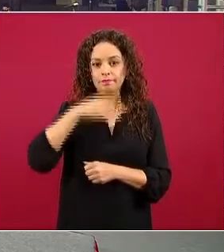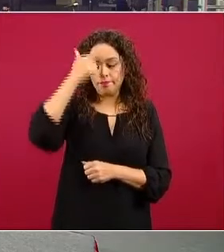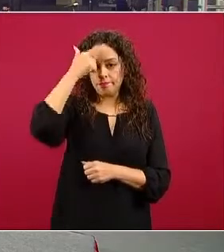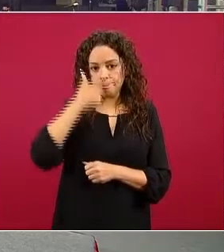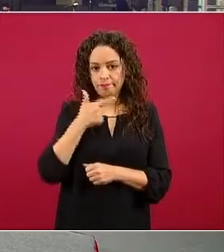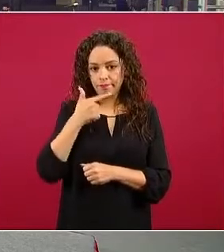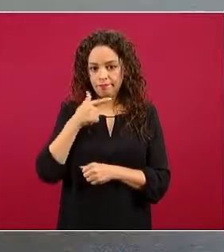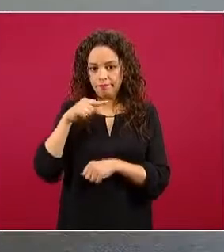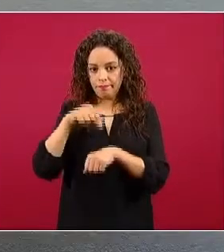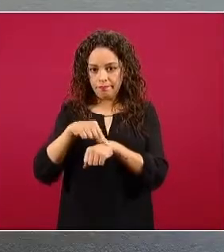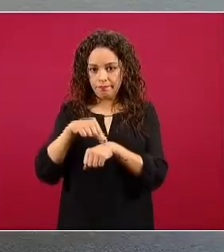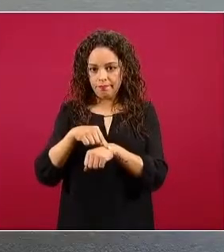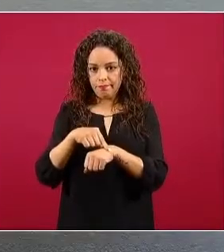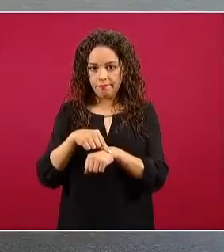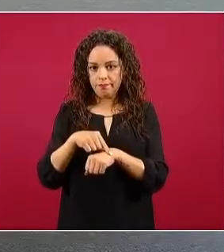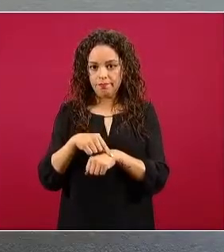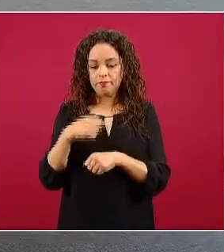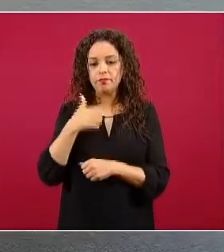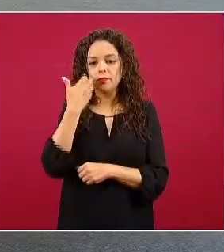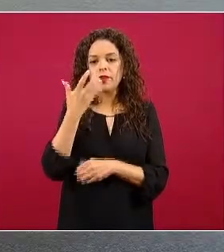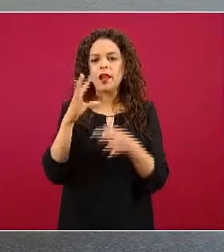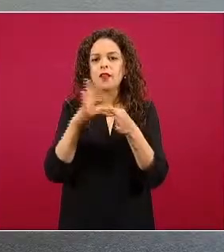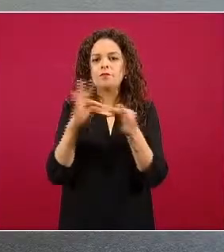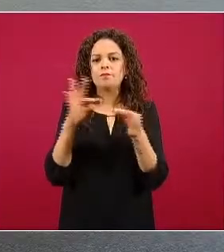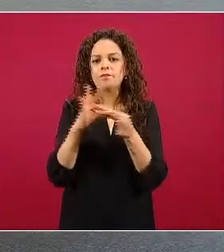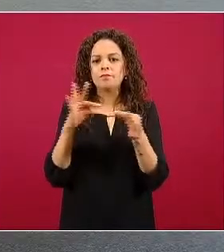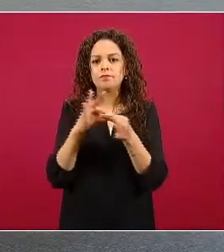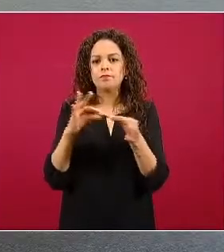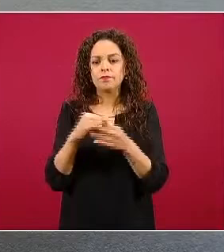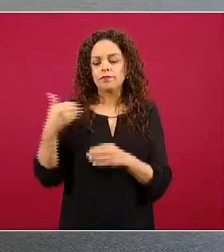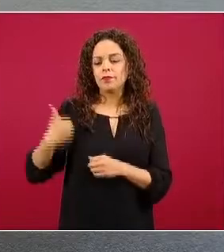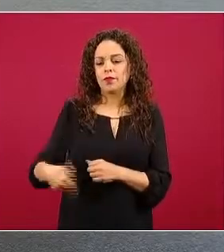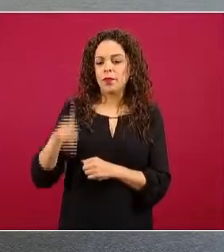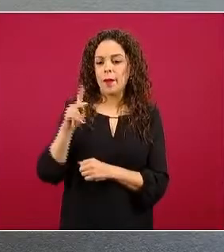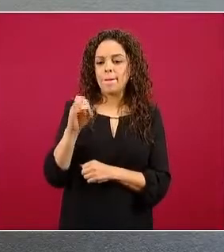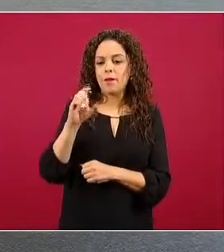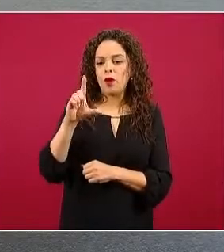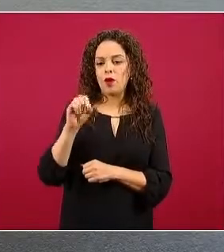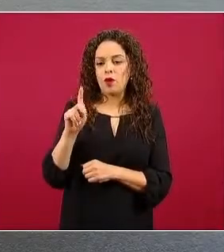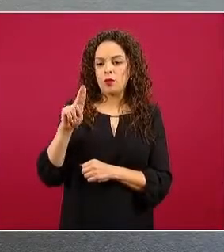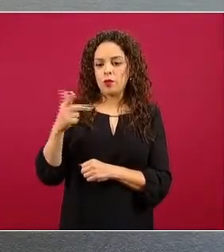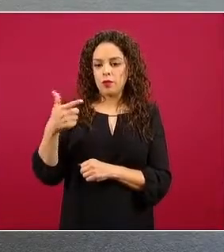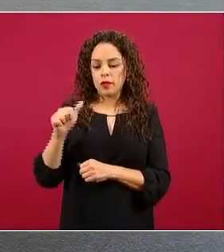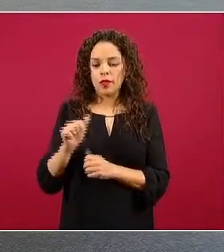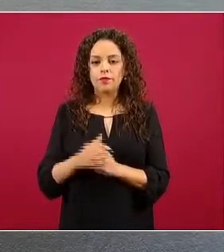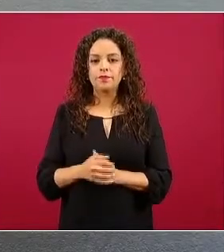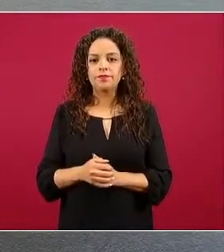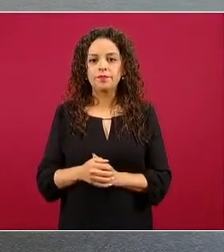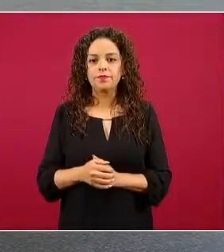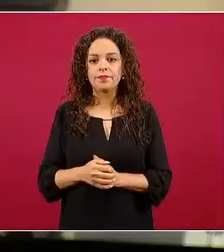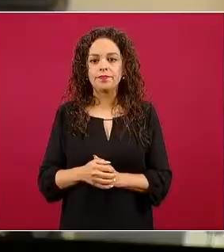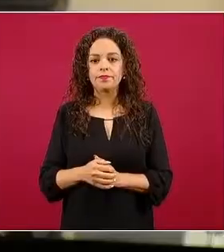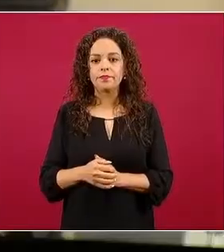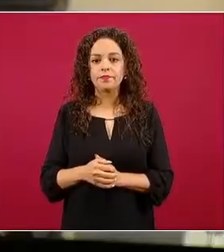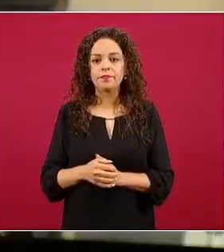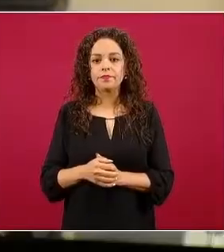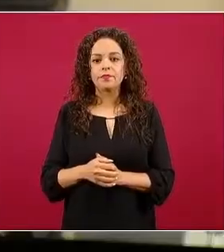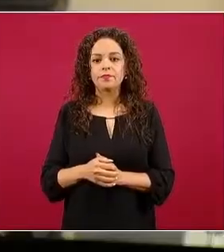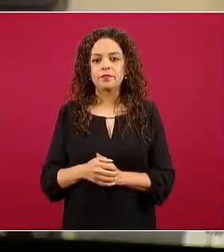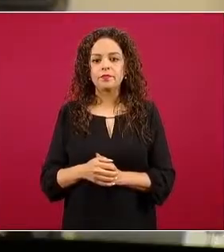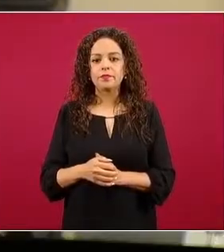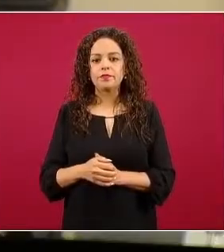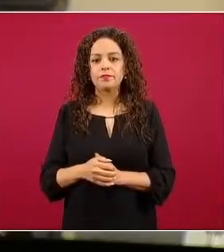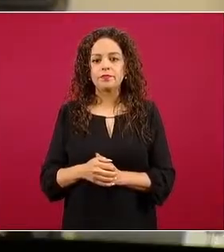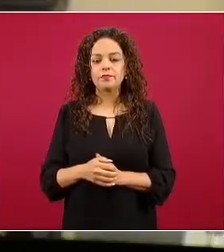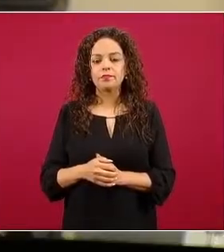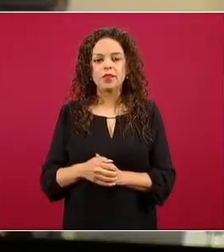doctor. Comentarle lo siguiente, Polo Puga, de redes sociales, del canal Política para la Banda. ¿Qué nos pudiera decir de